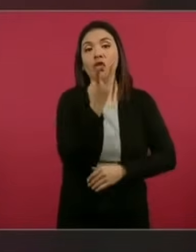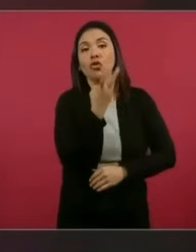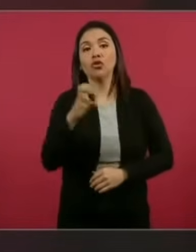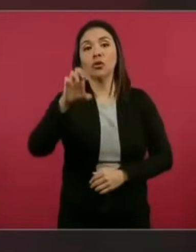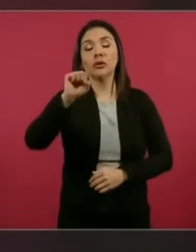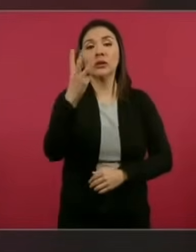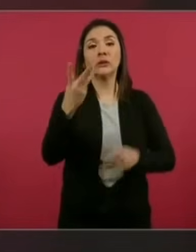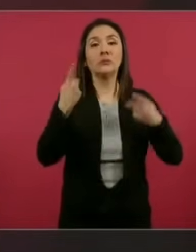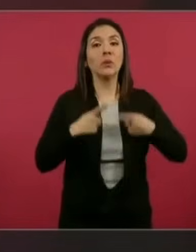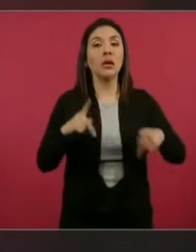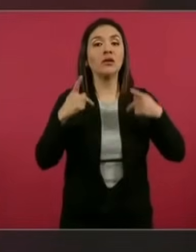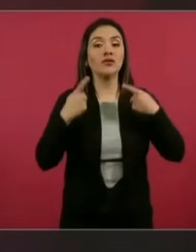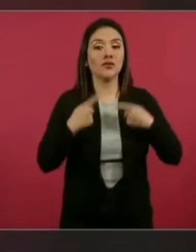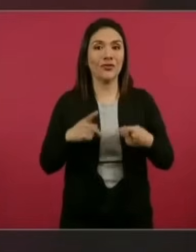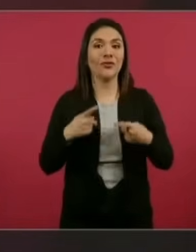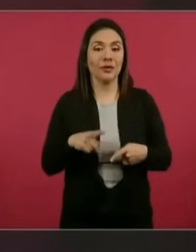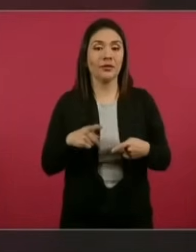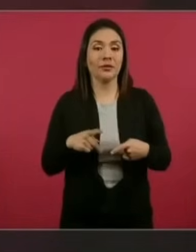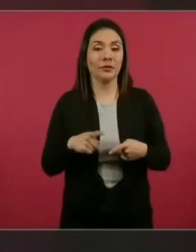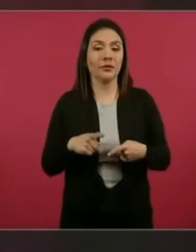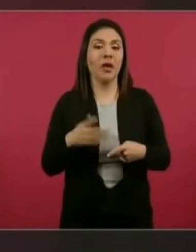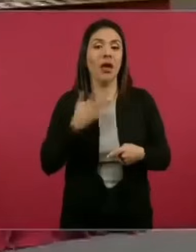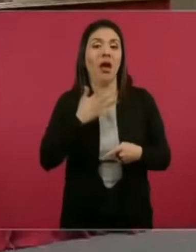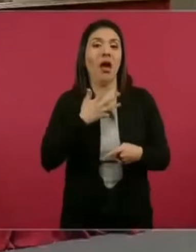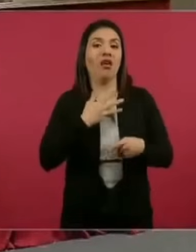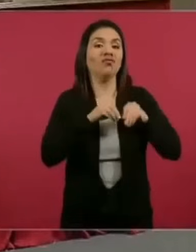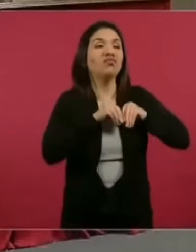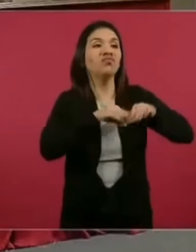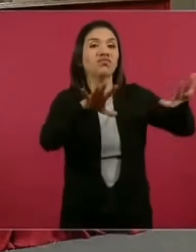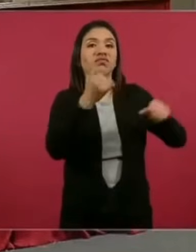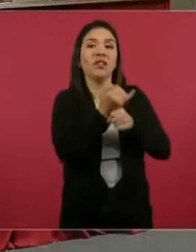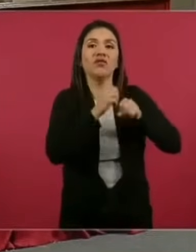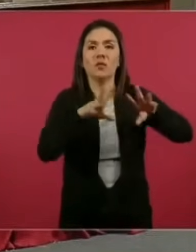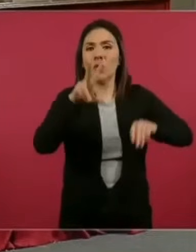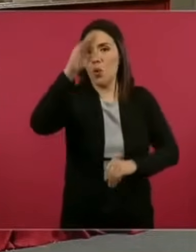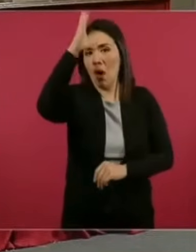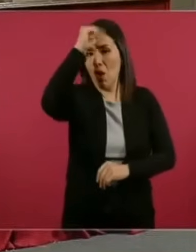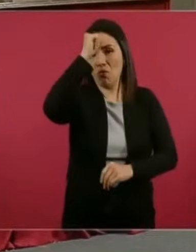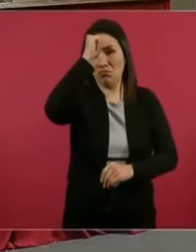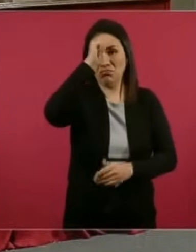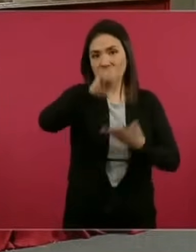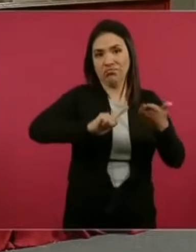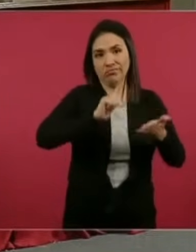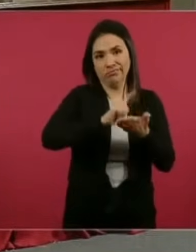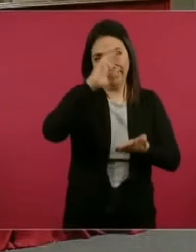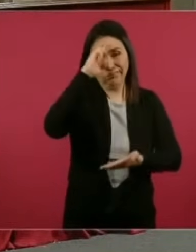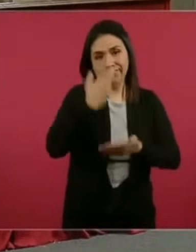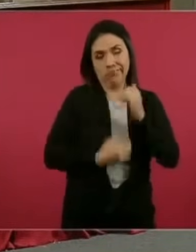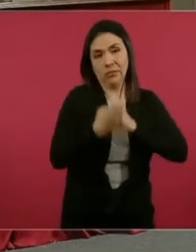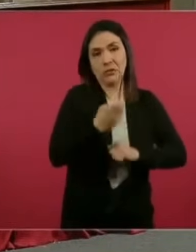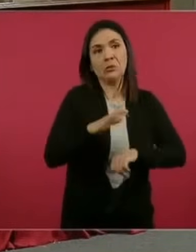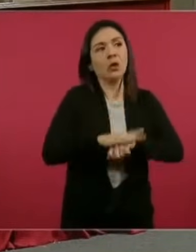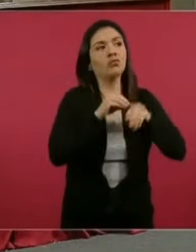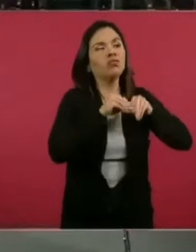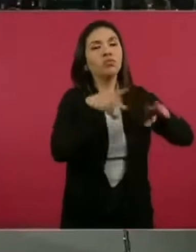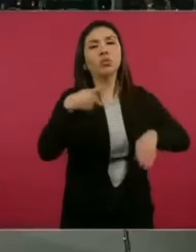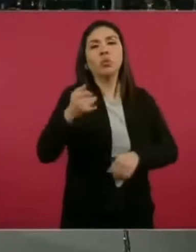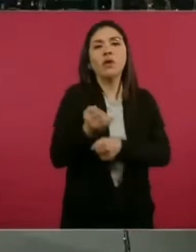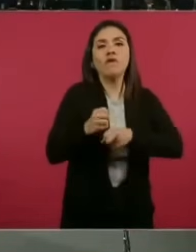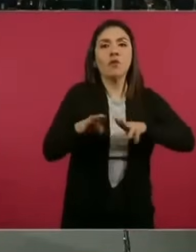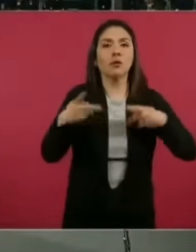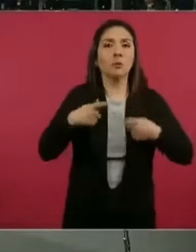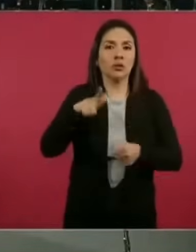263 personas a las cuales se expuso de manera ilegal al dar a conocer sus datos.